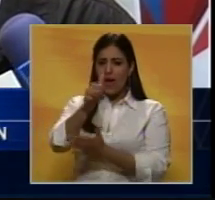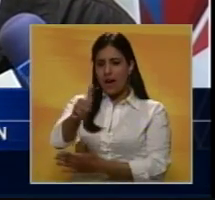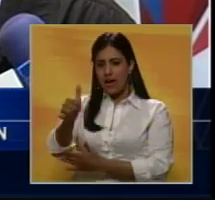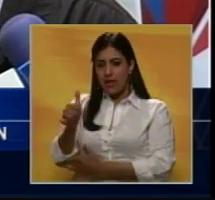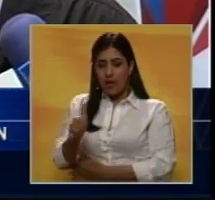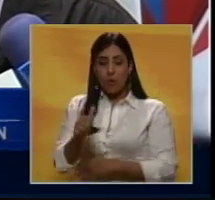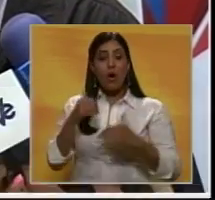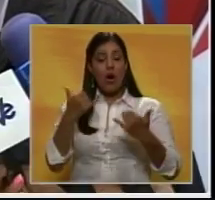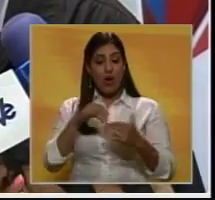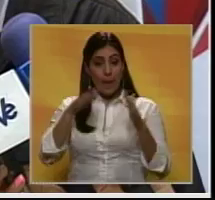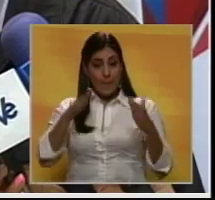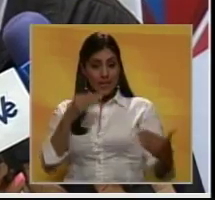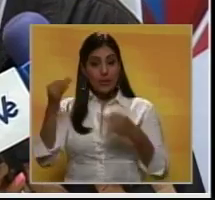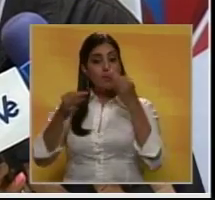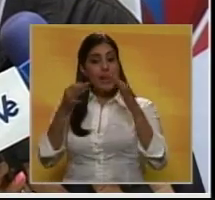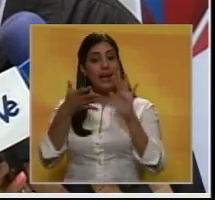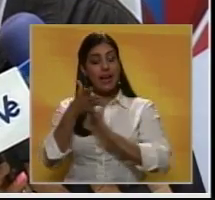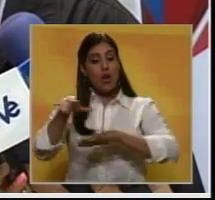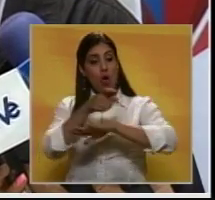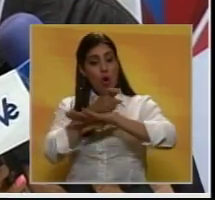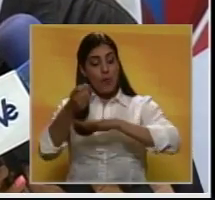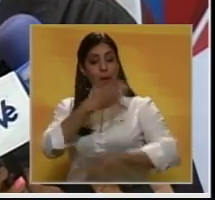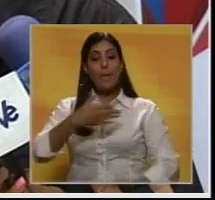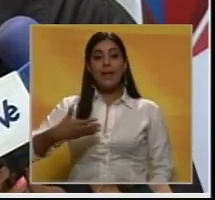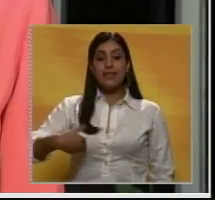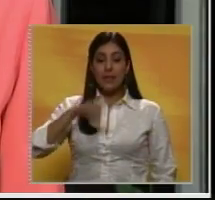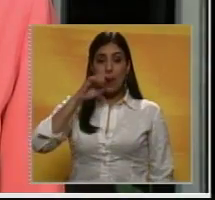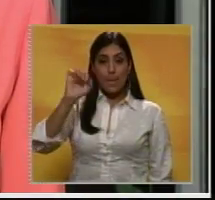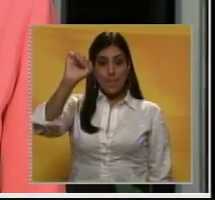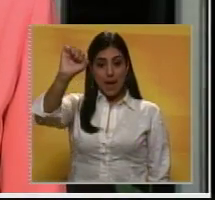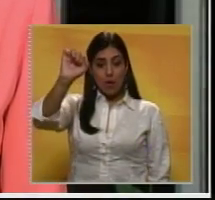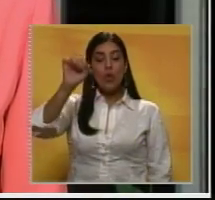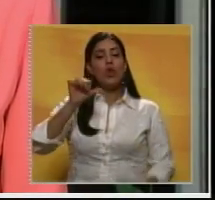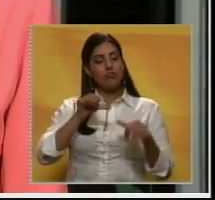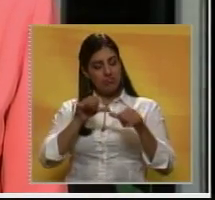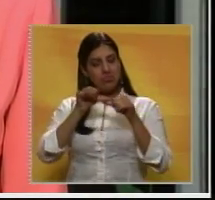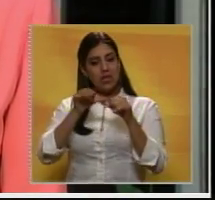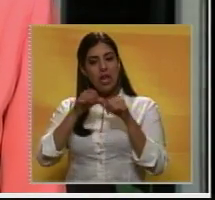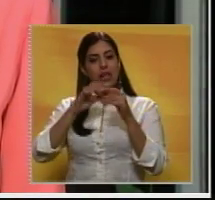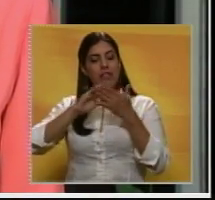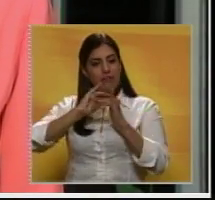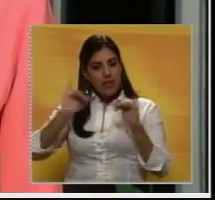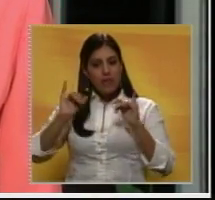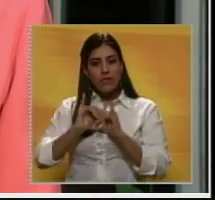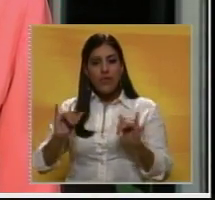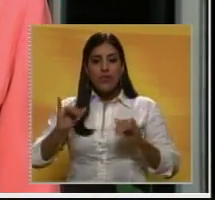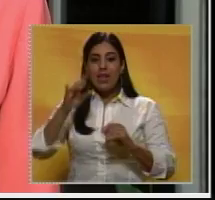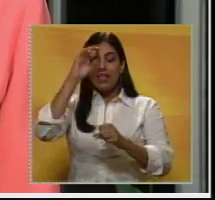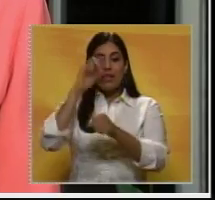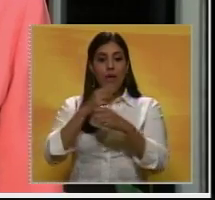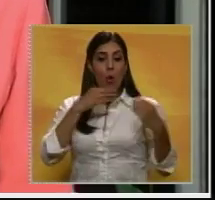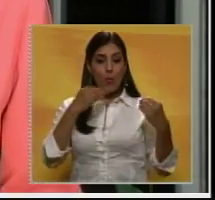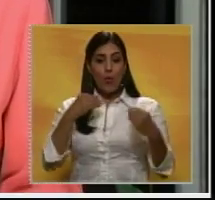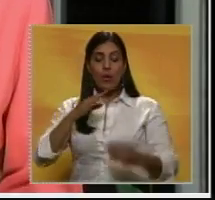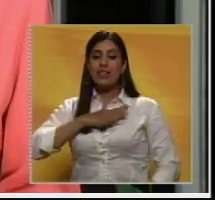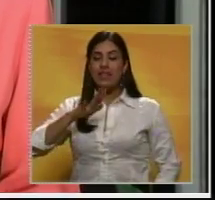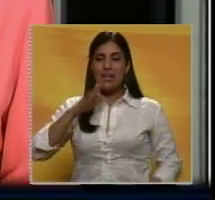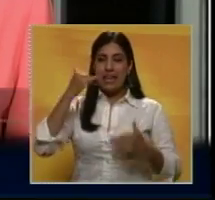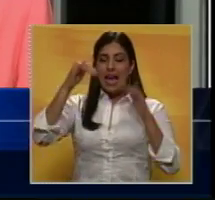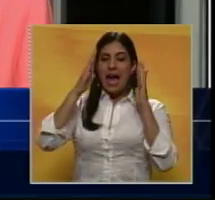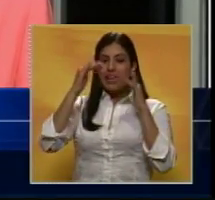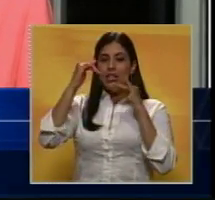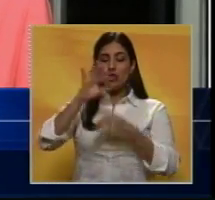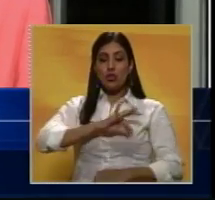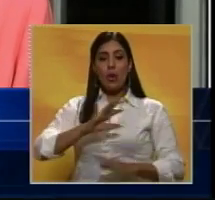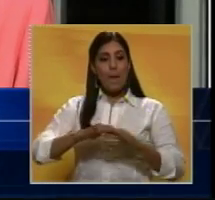ministro Ricardo Menéndez informó que el gobierno del presidente de la República, Nicolás Maduro, continuará en la culminación de las obras públicas que tendrán un impacto